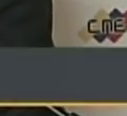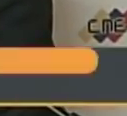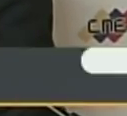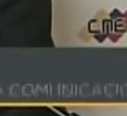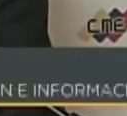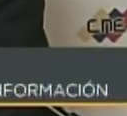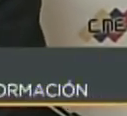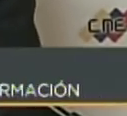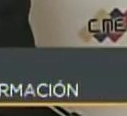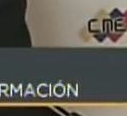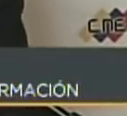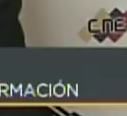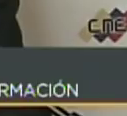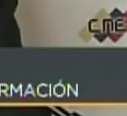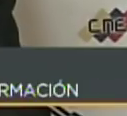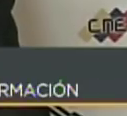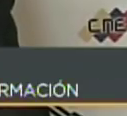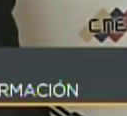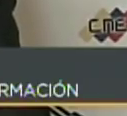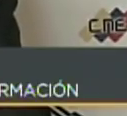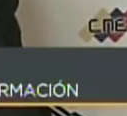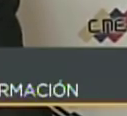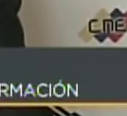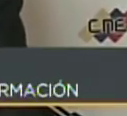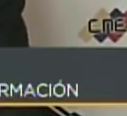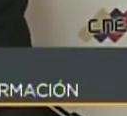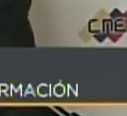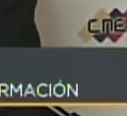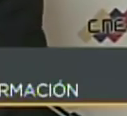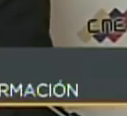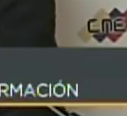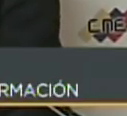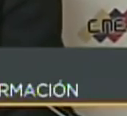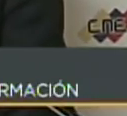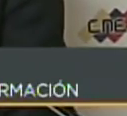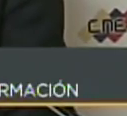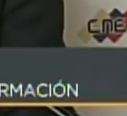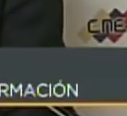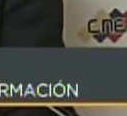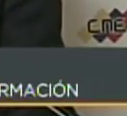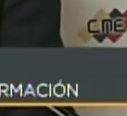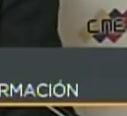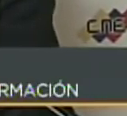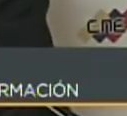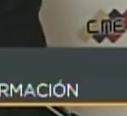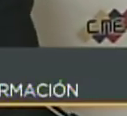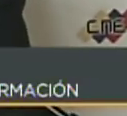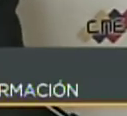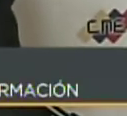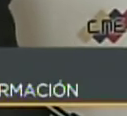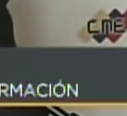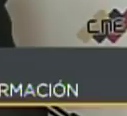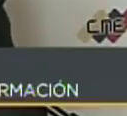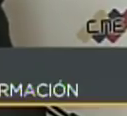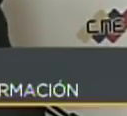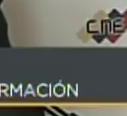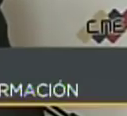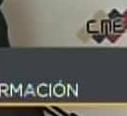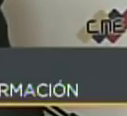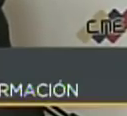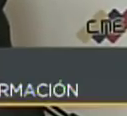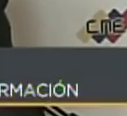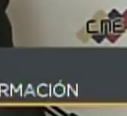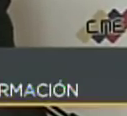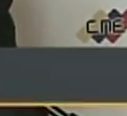del Poder Electoral a fin de que podamos difundir todo lo concerniente a el